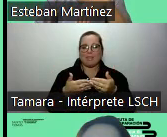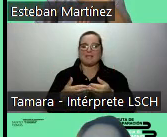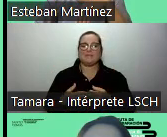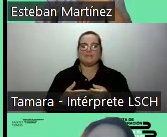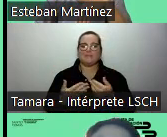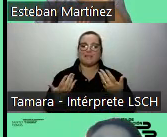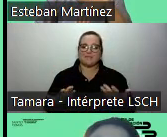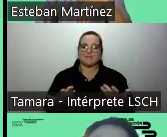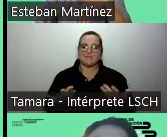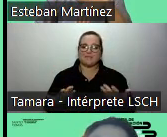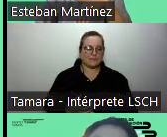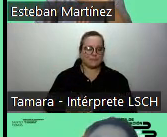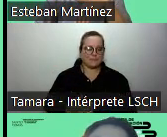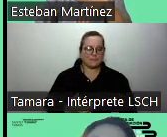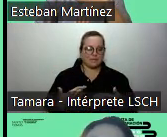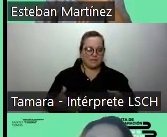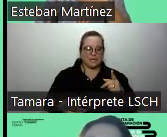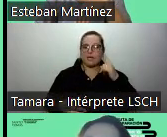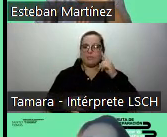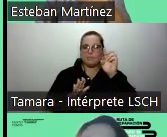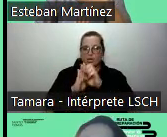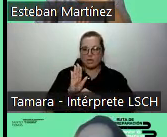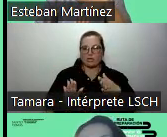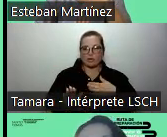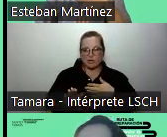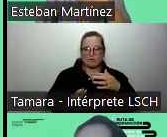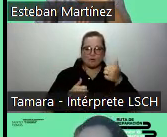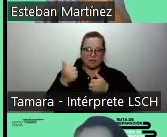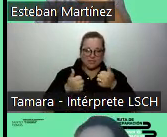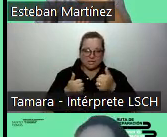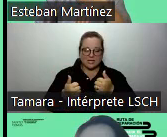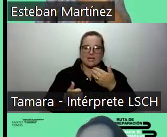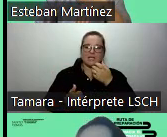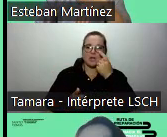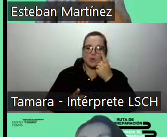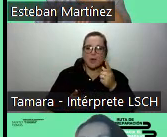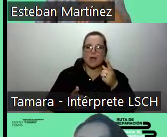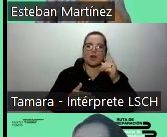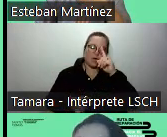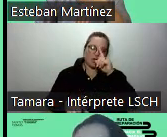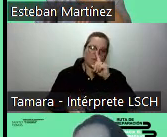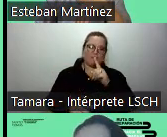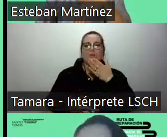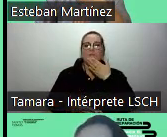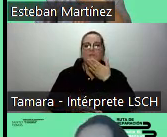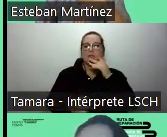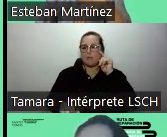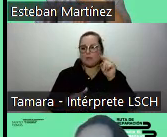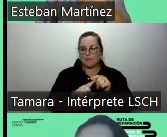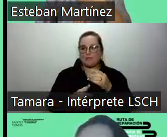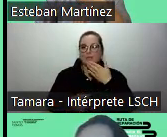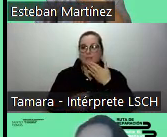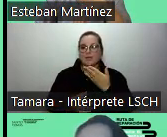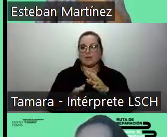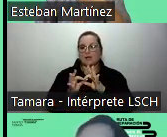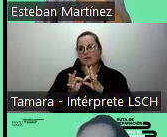que y nuestros proyectos profesionales y el planteamiento de nuestros objetivos verdad También aprovecho de agradecer a